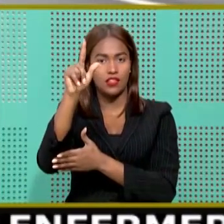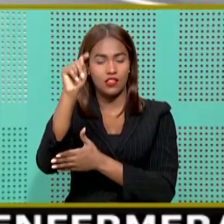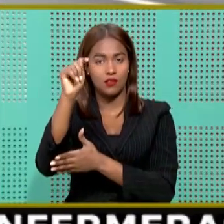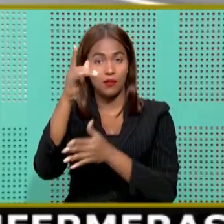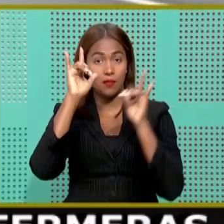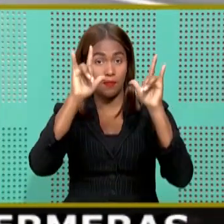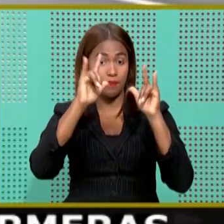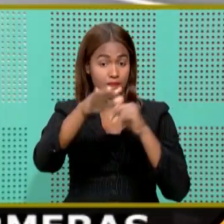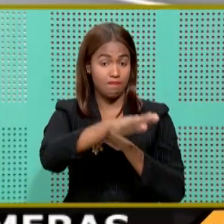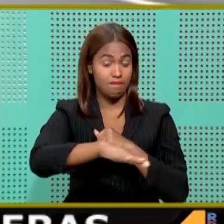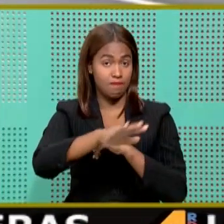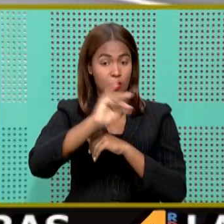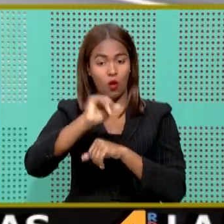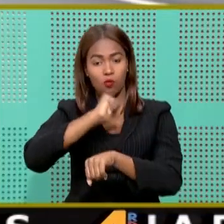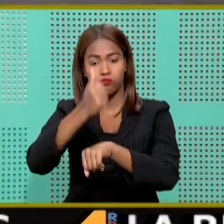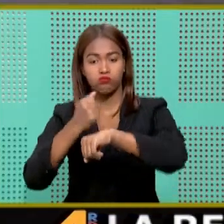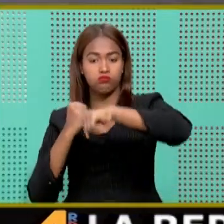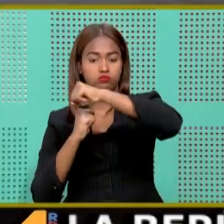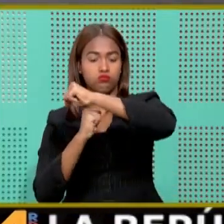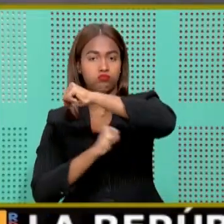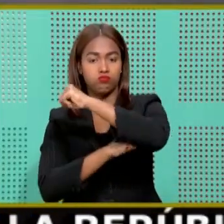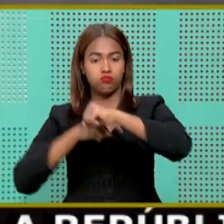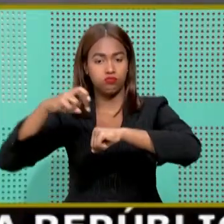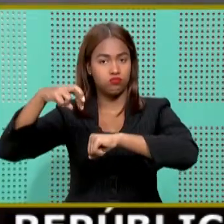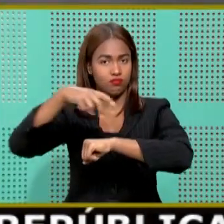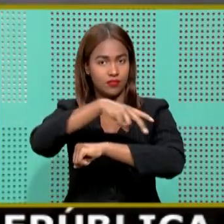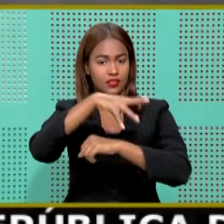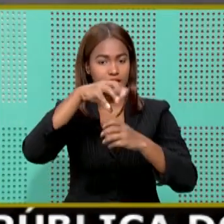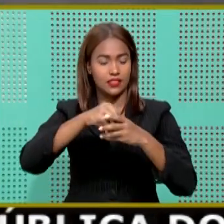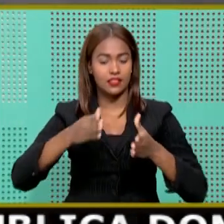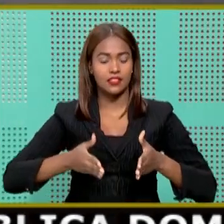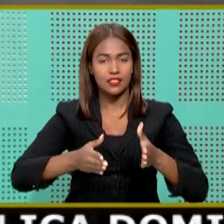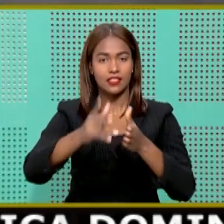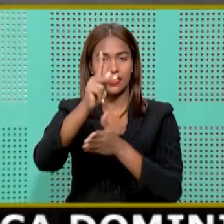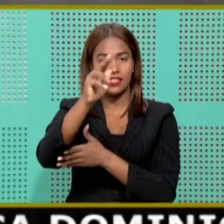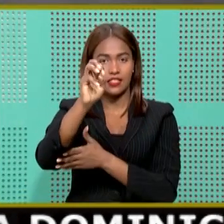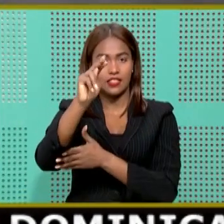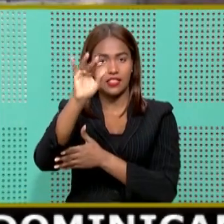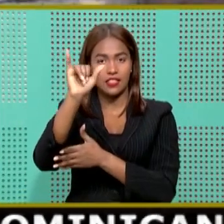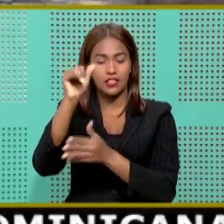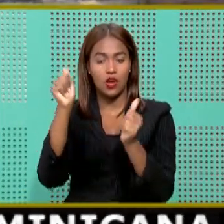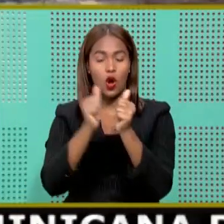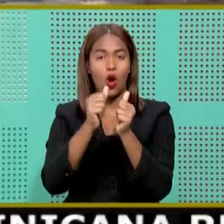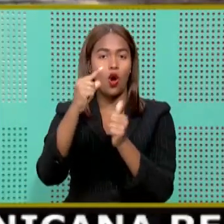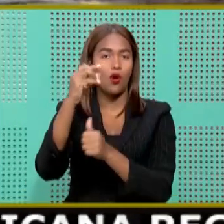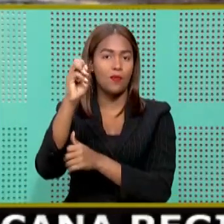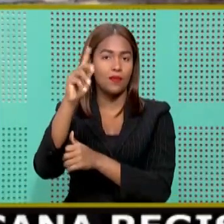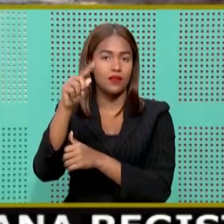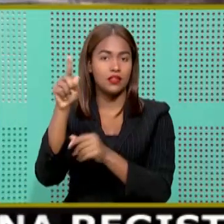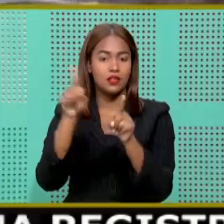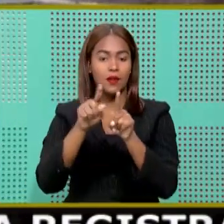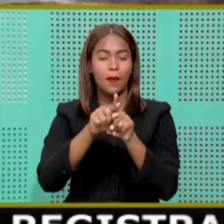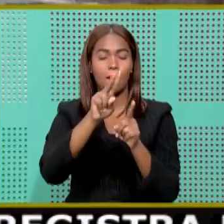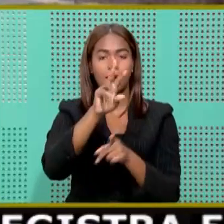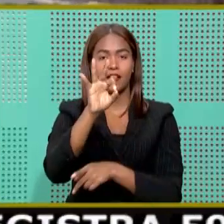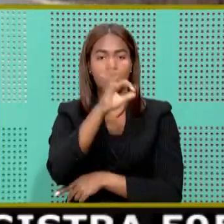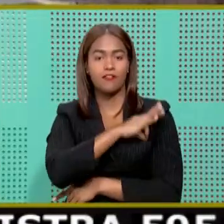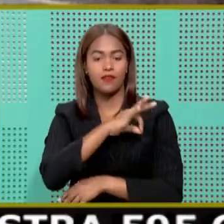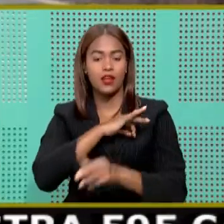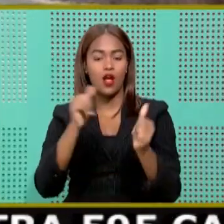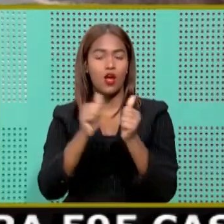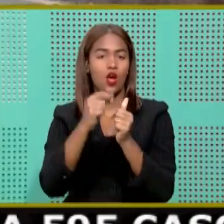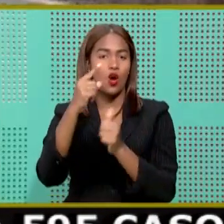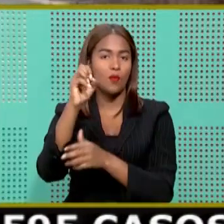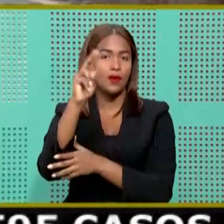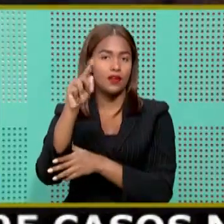Santiago, la rehabilitación de los puentes peatonales de las avenidas John F. Kennedy con Máximo Gómez y 27 de Febrero con Máximo Gómez en